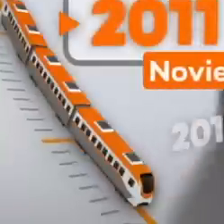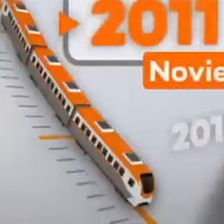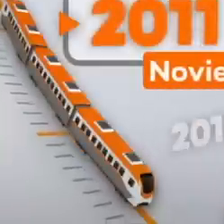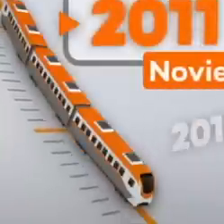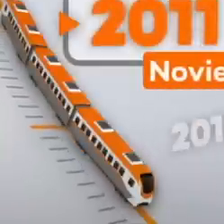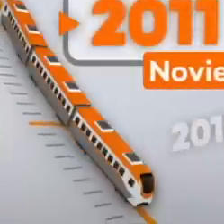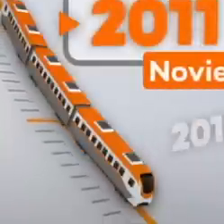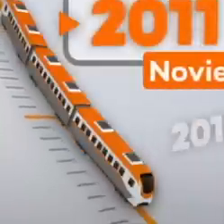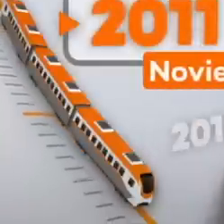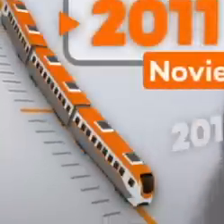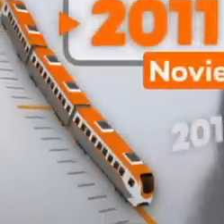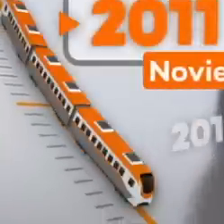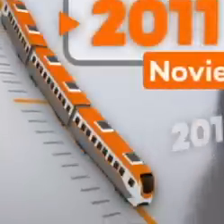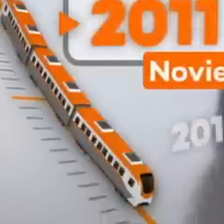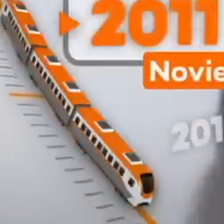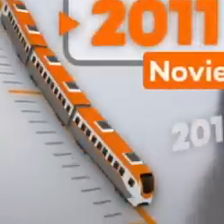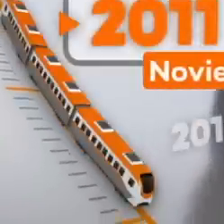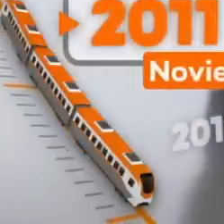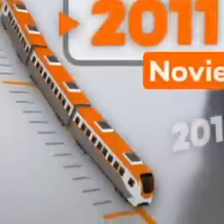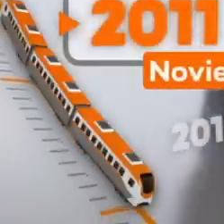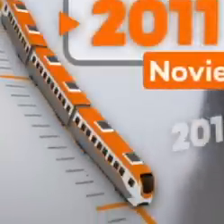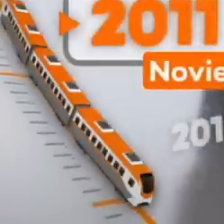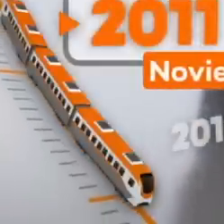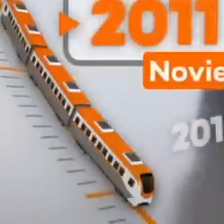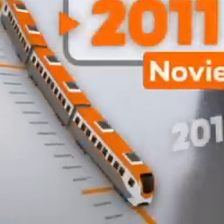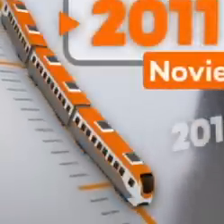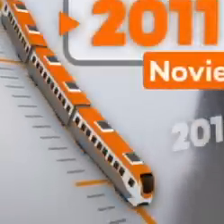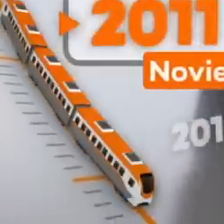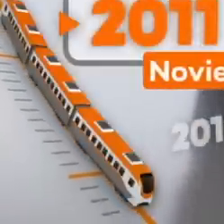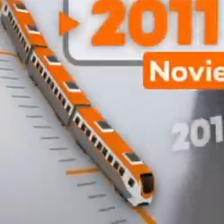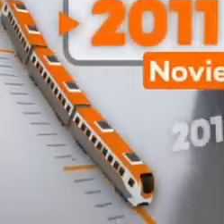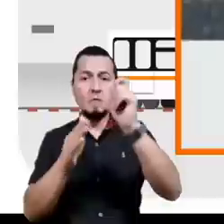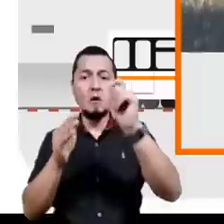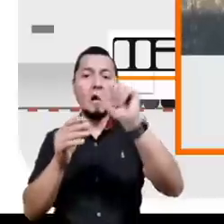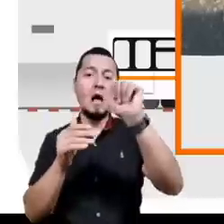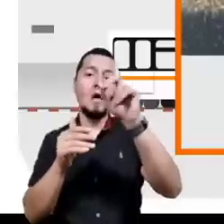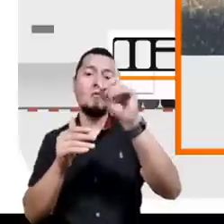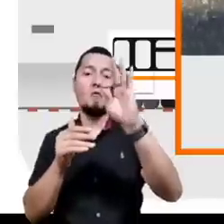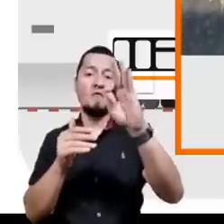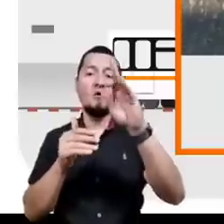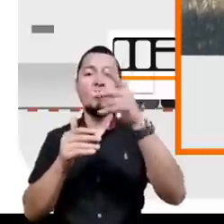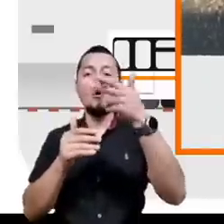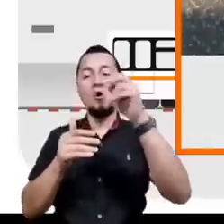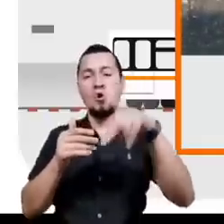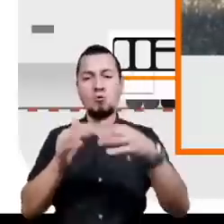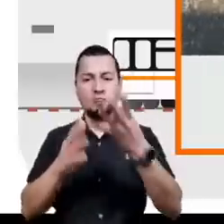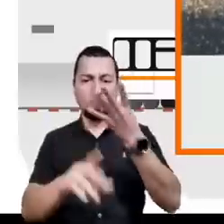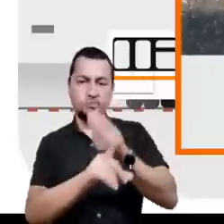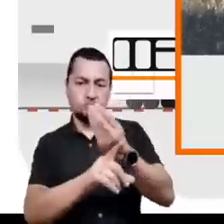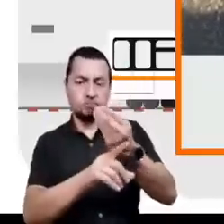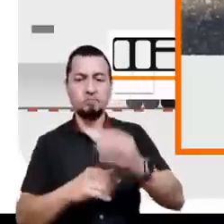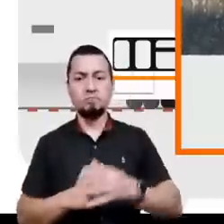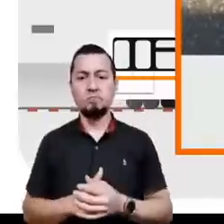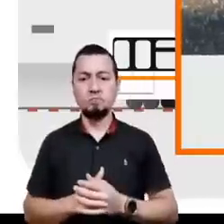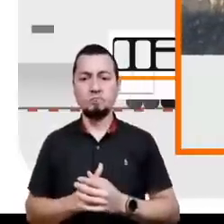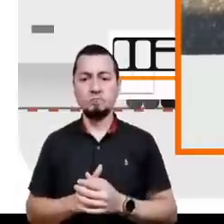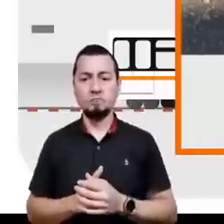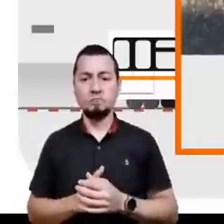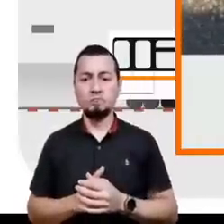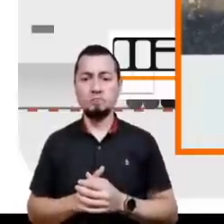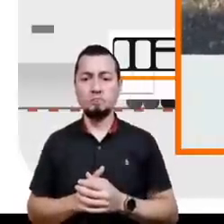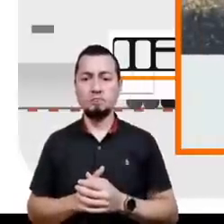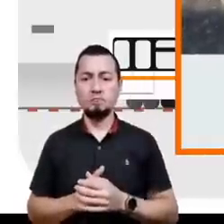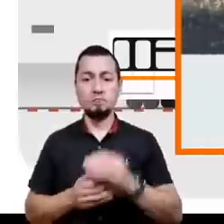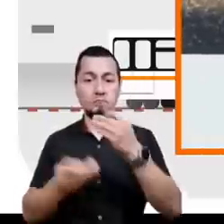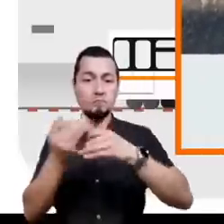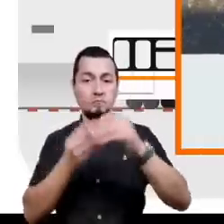En el año 2010, el candidato a gobernador, Enrique Alfaro, propuso hacer una línea alternativa